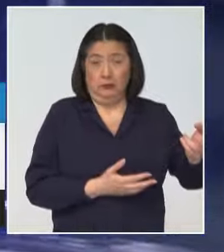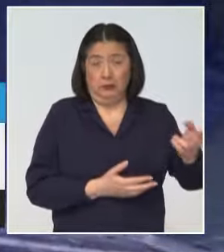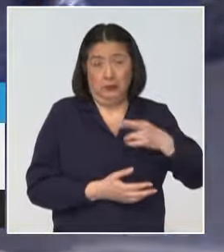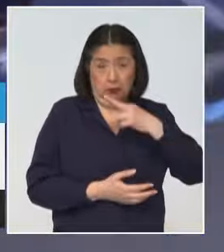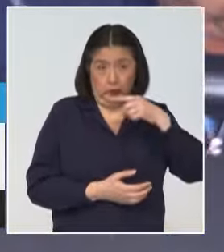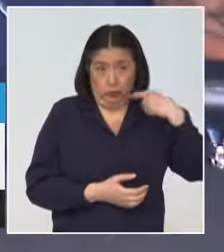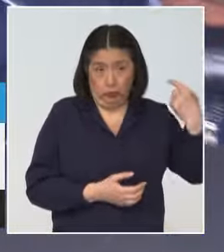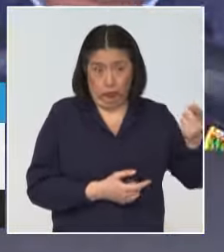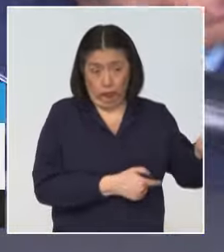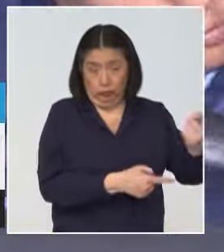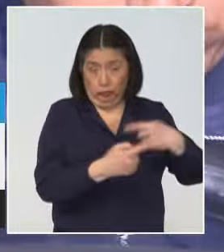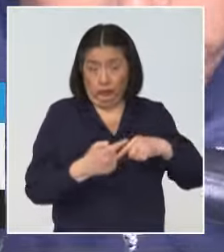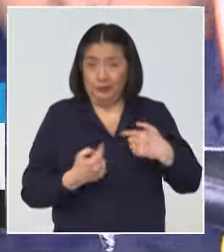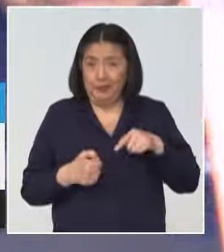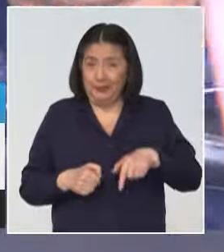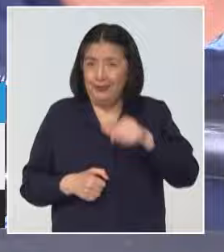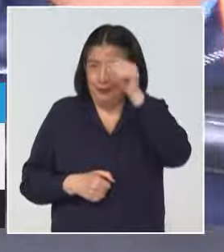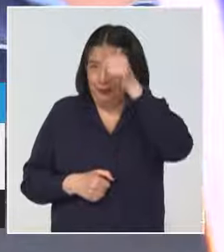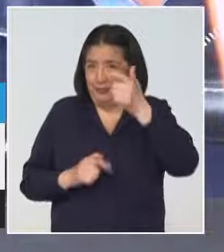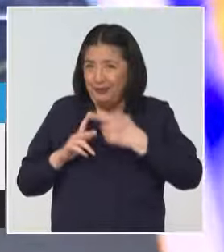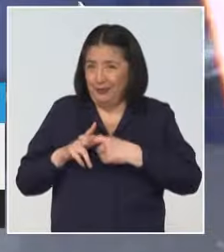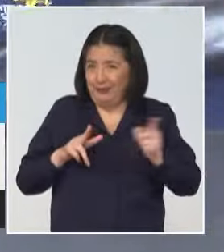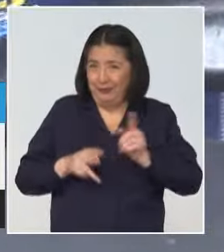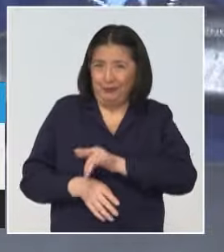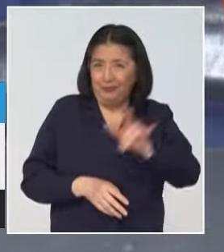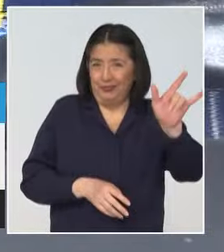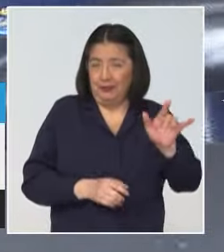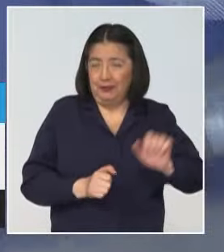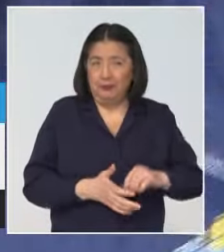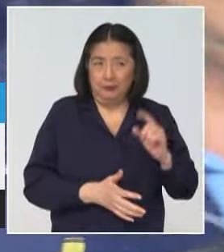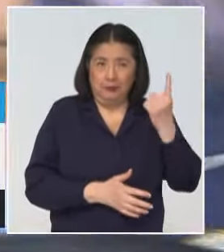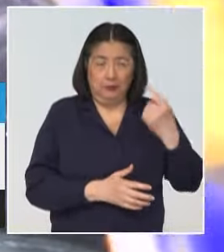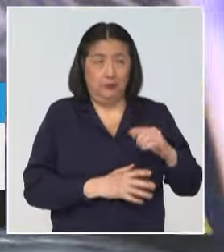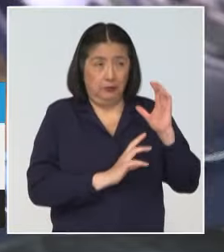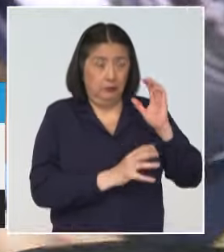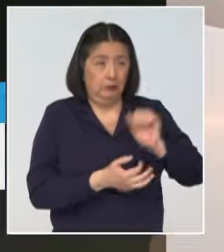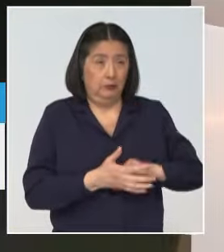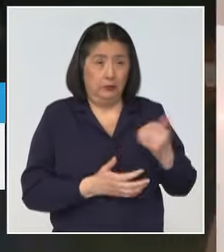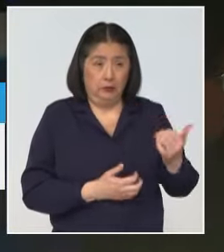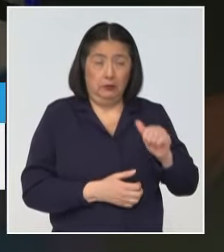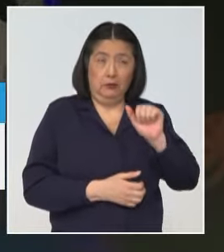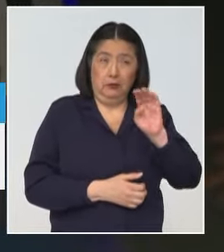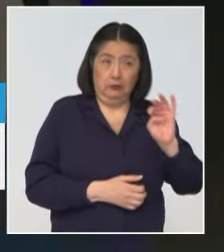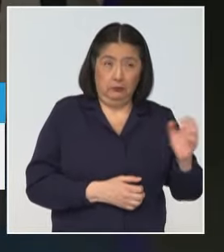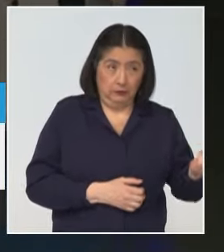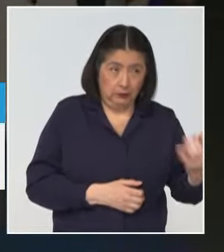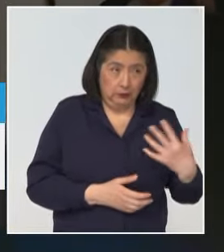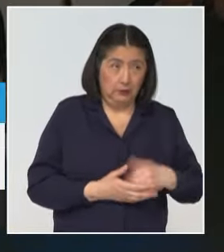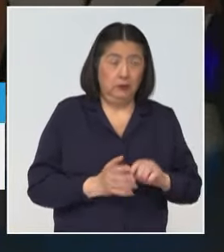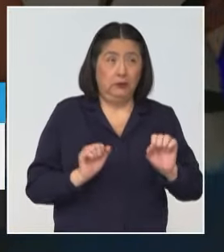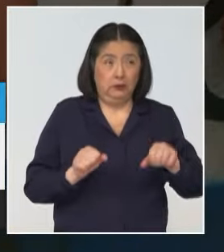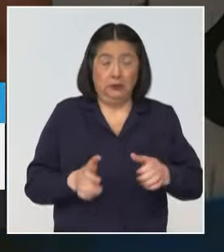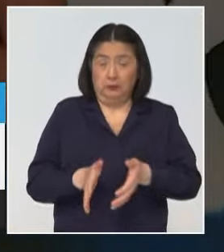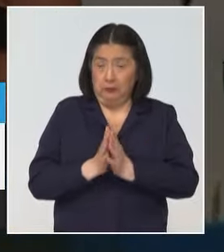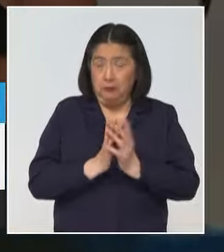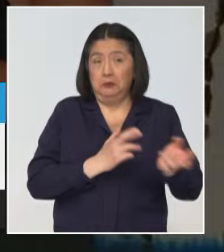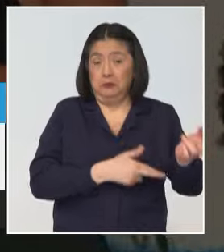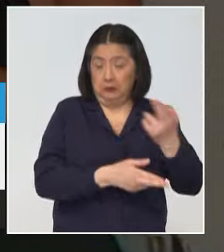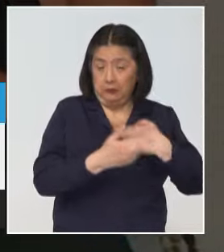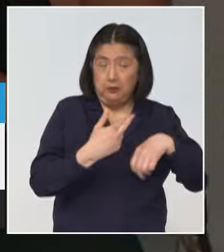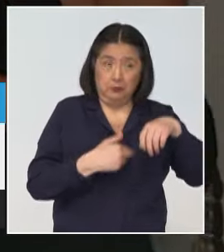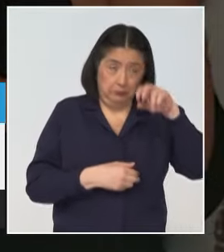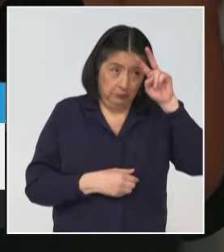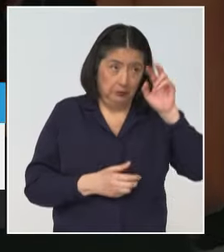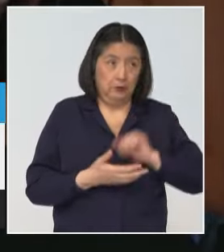Rusia, país al que escapó el mismo domingo 1 de octubre de 2023, Abel Valdivia sostiene que él solicitó regresar al Perú